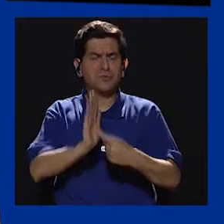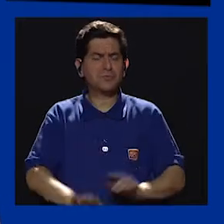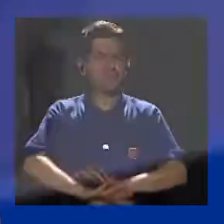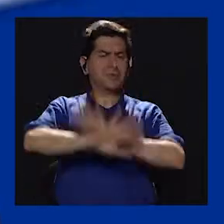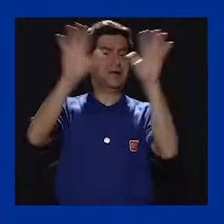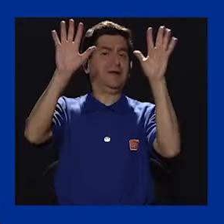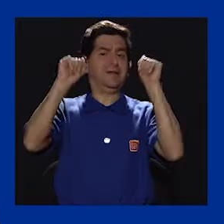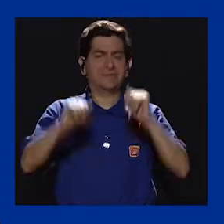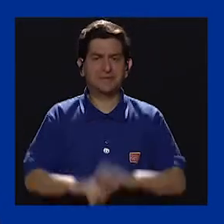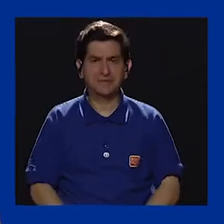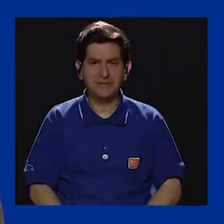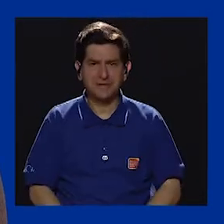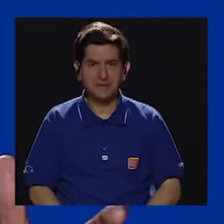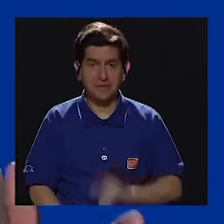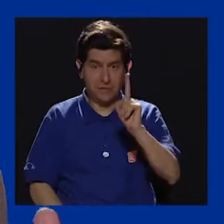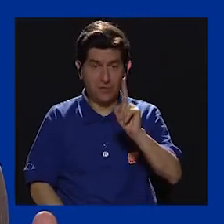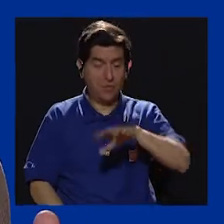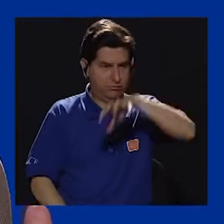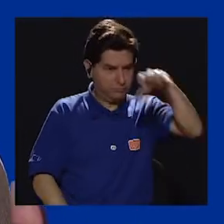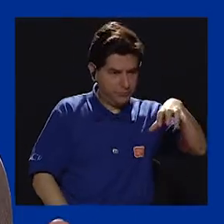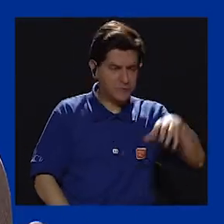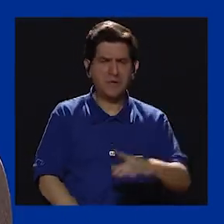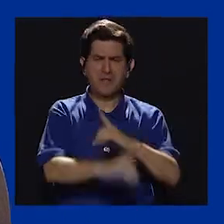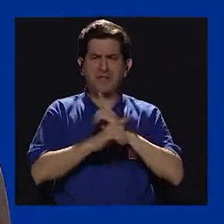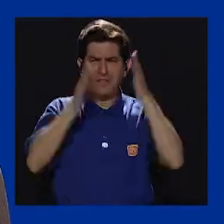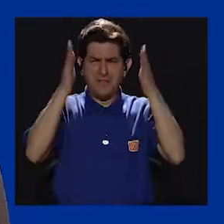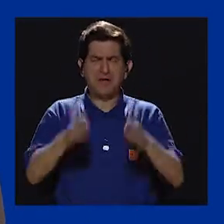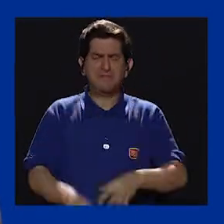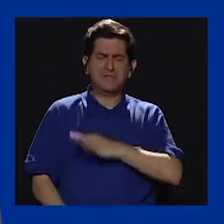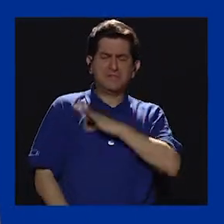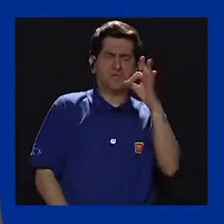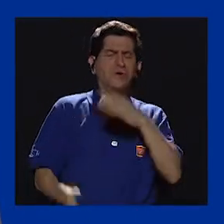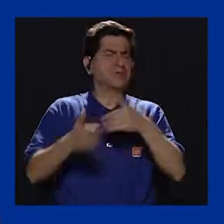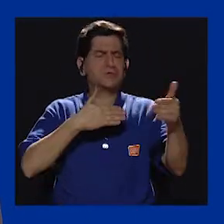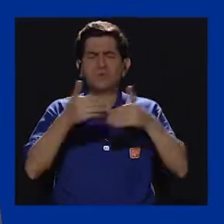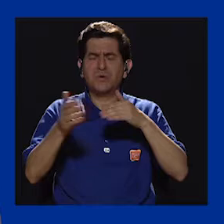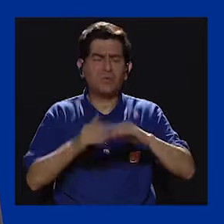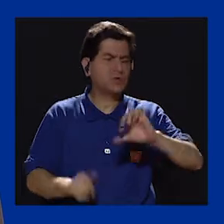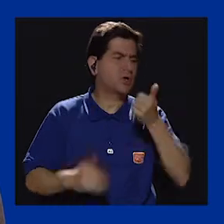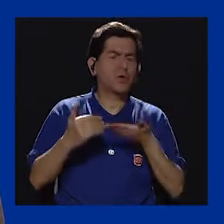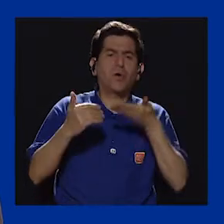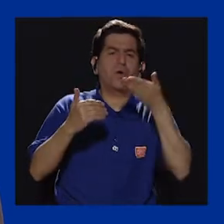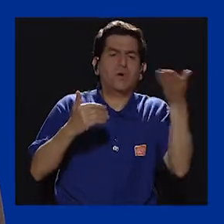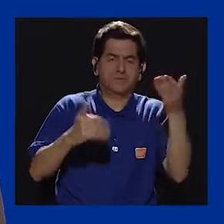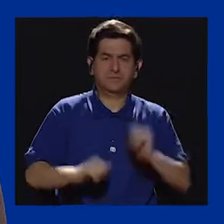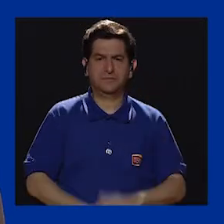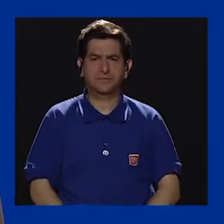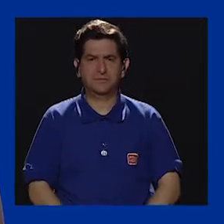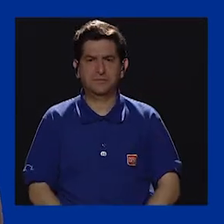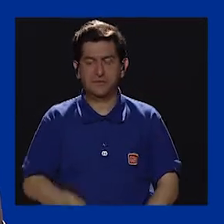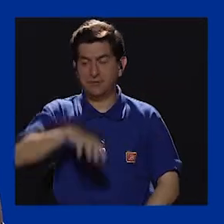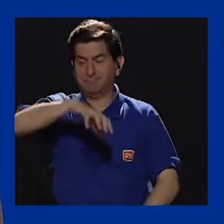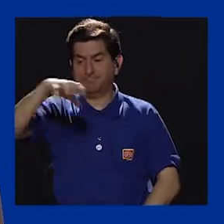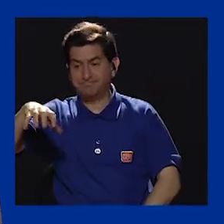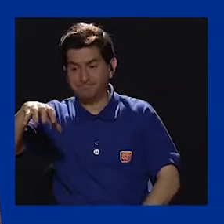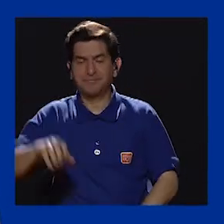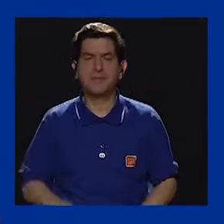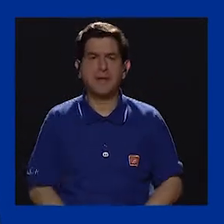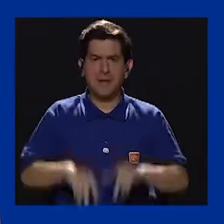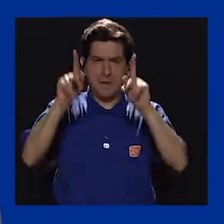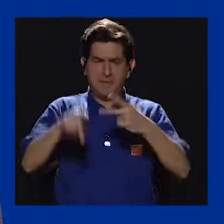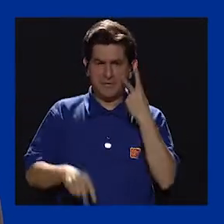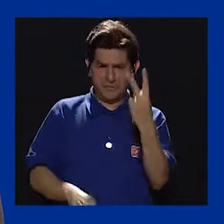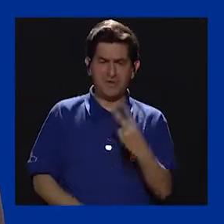desnudo. En una esquina, los defensores de su fe por encima de cualquier otra consideración y en la otra, quienes ven